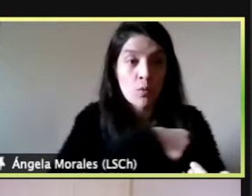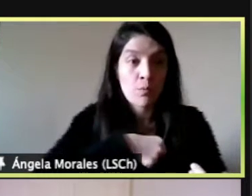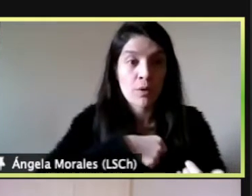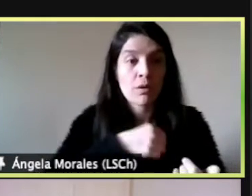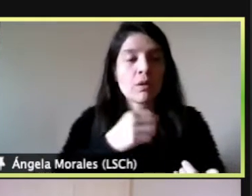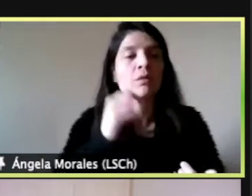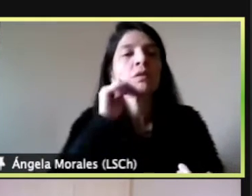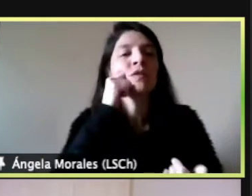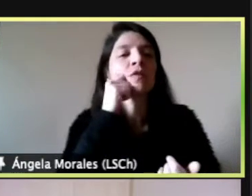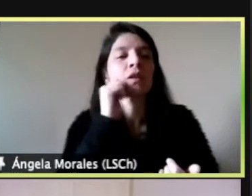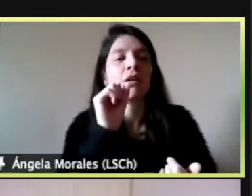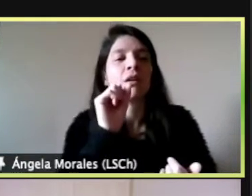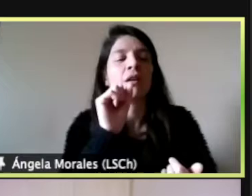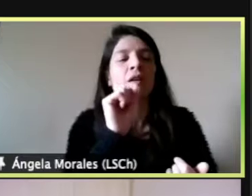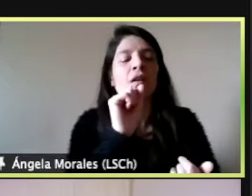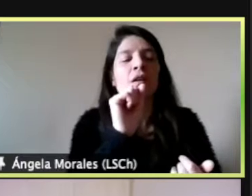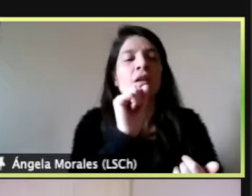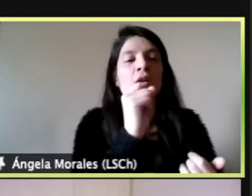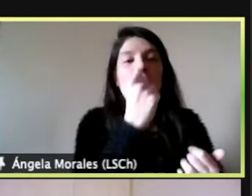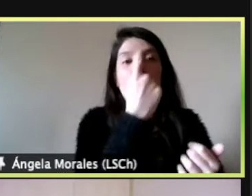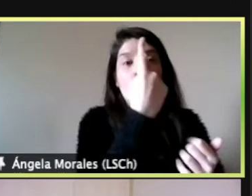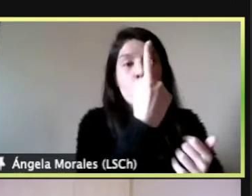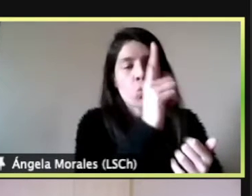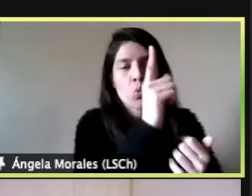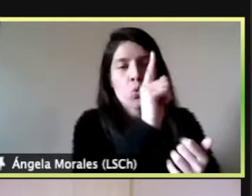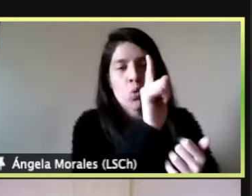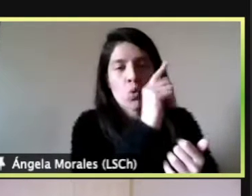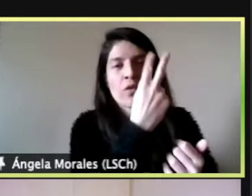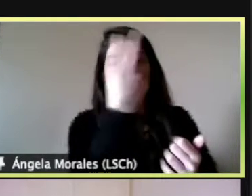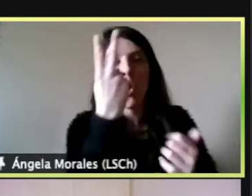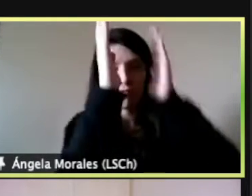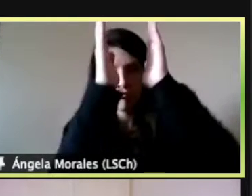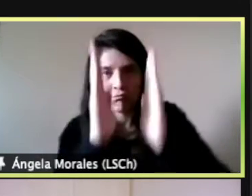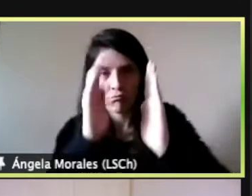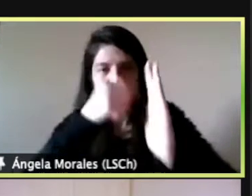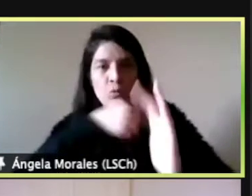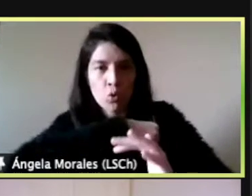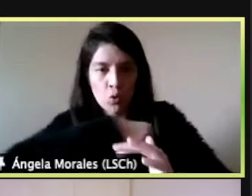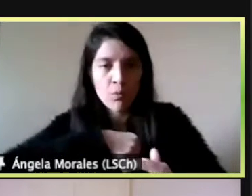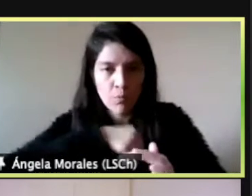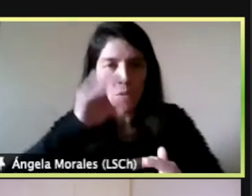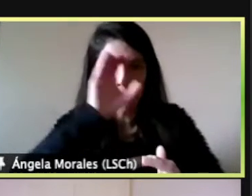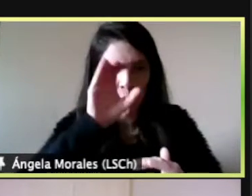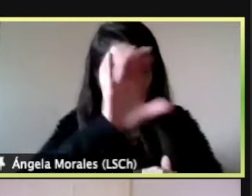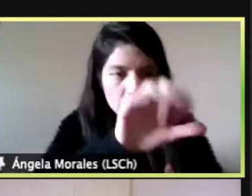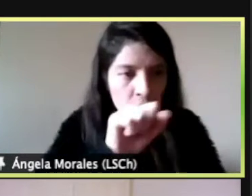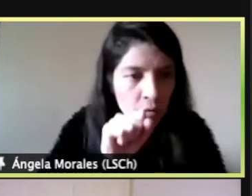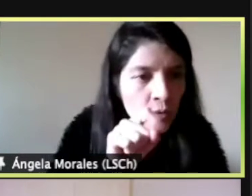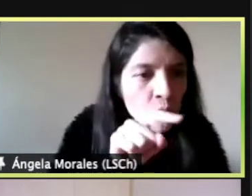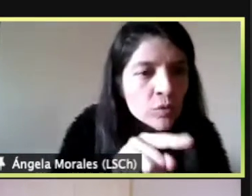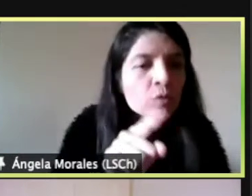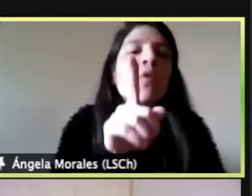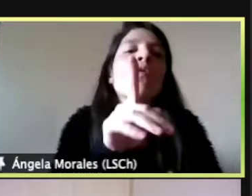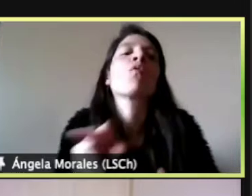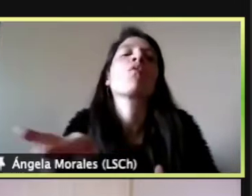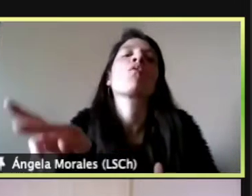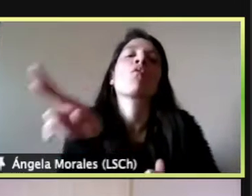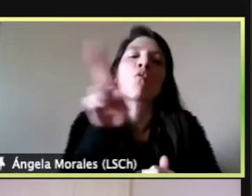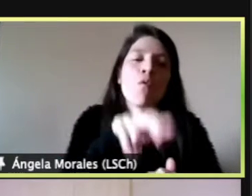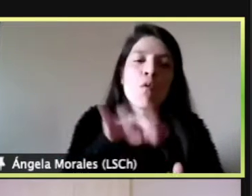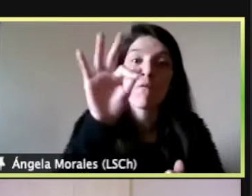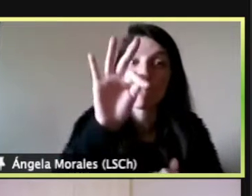columna 1, 2. Entonces yo acá, voy a volver acá a la fórmula, le voy a